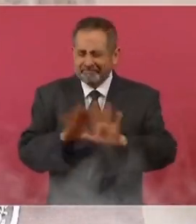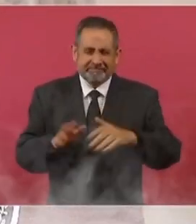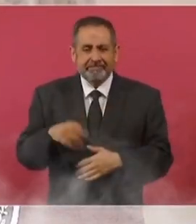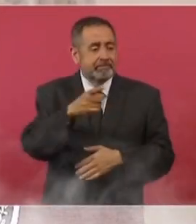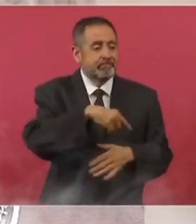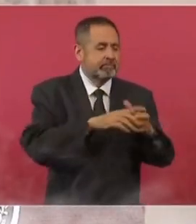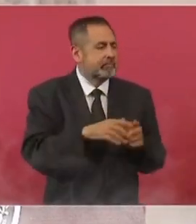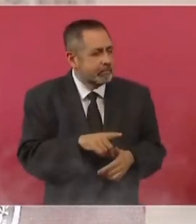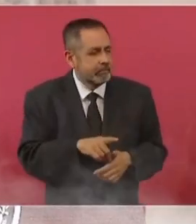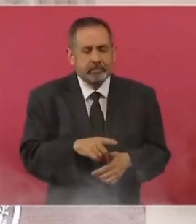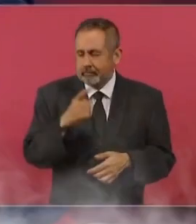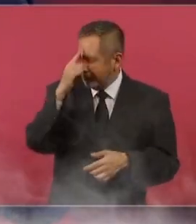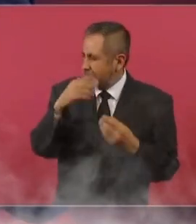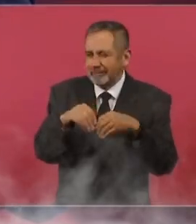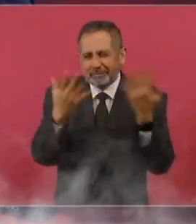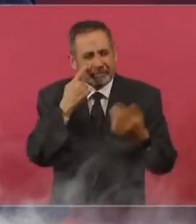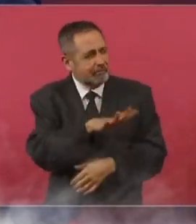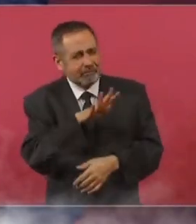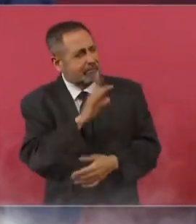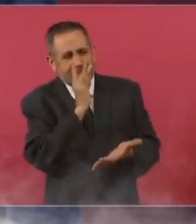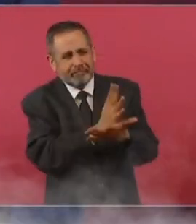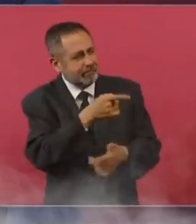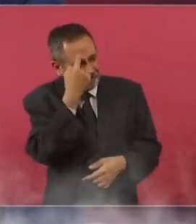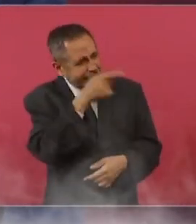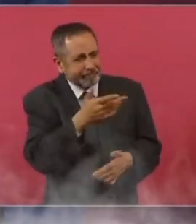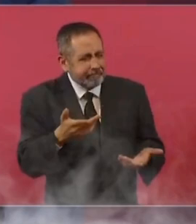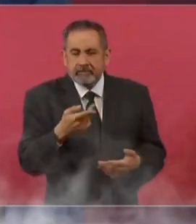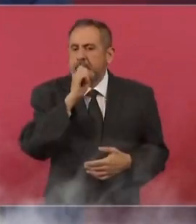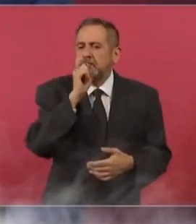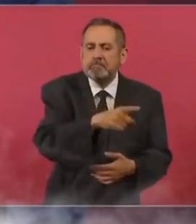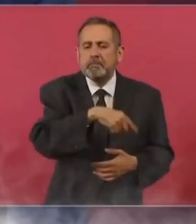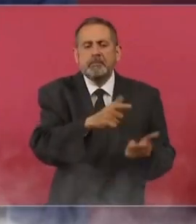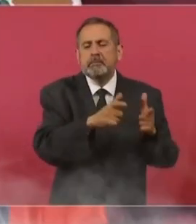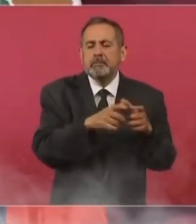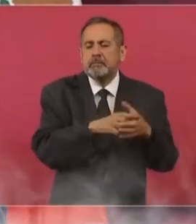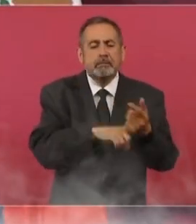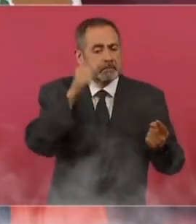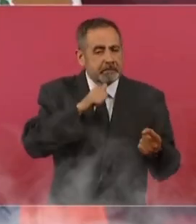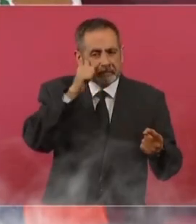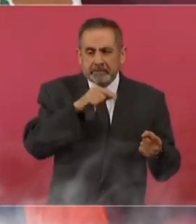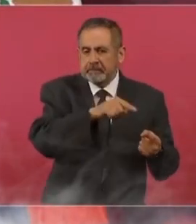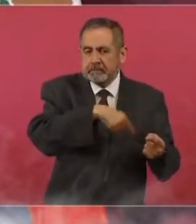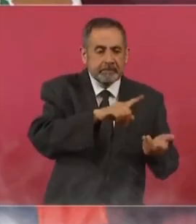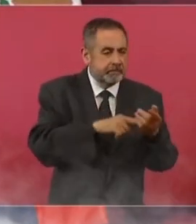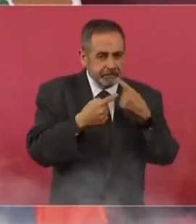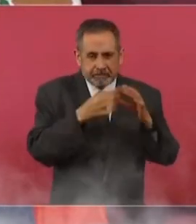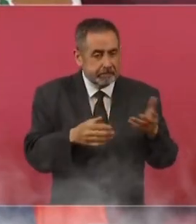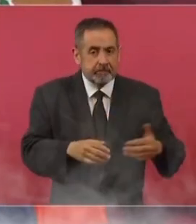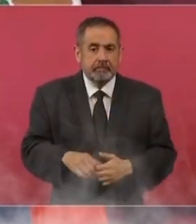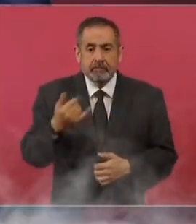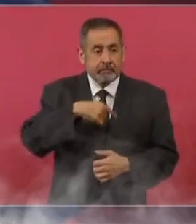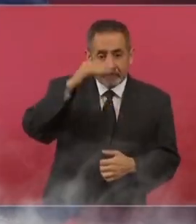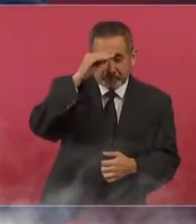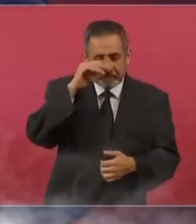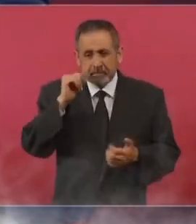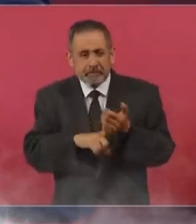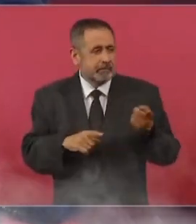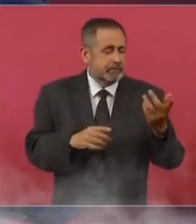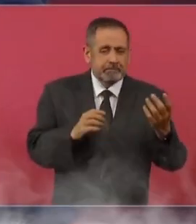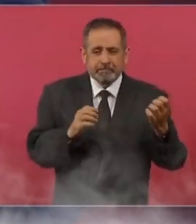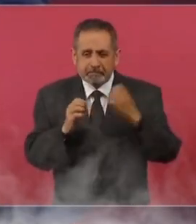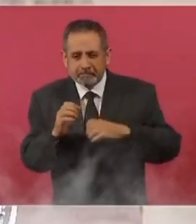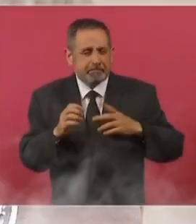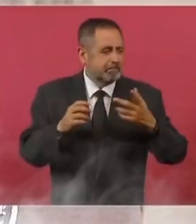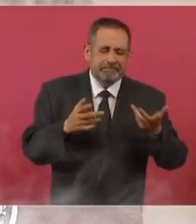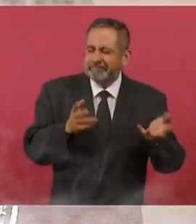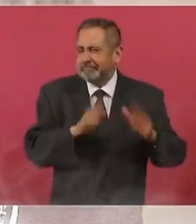son muy obvios. Pero es el mismo bloque de siempre. Y piensan que van a engañar a la gente, que van a engañar al